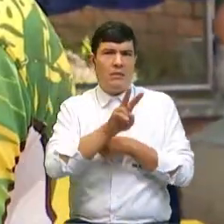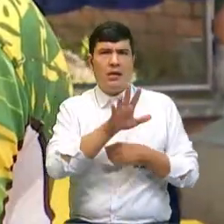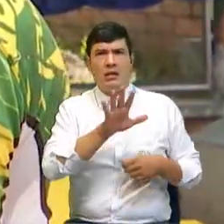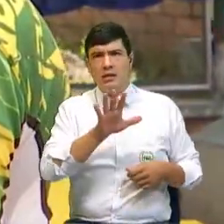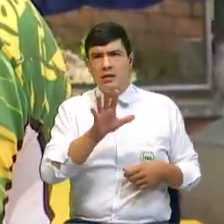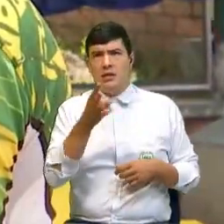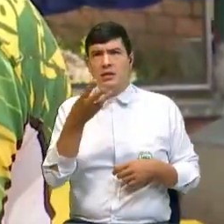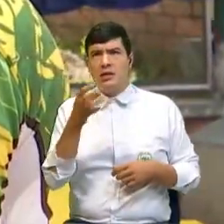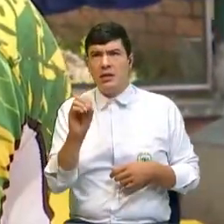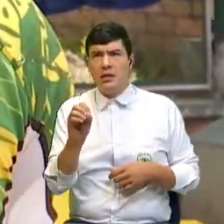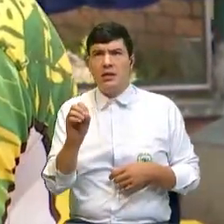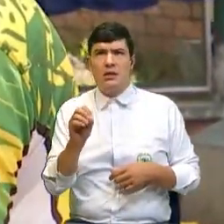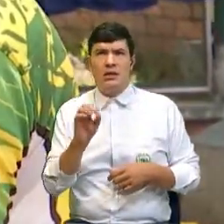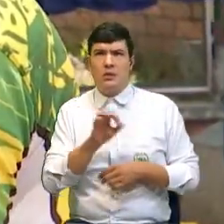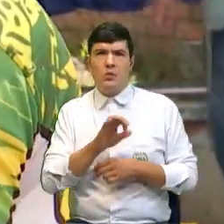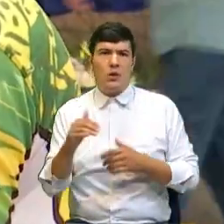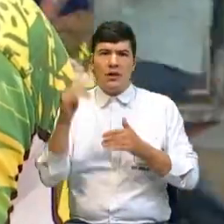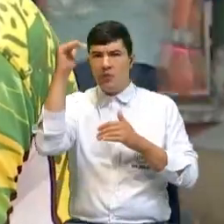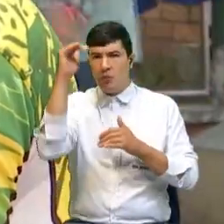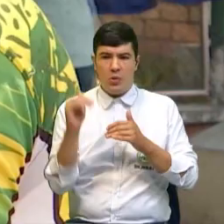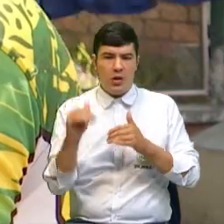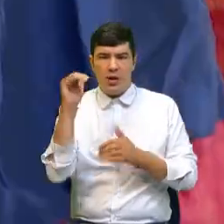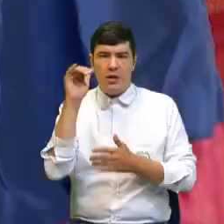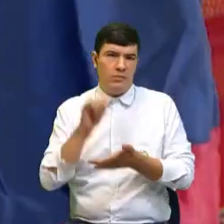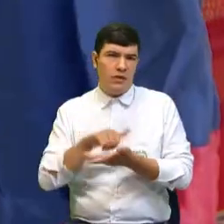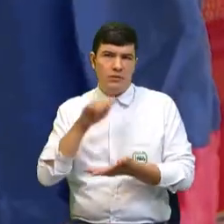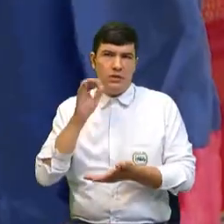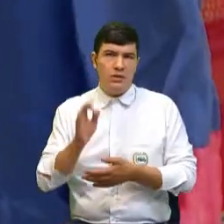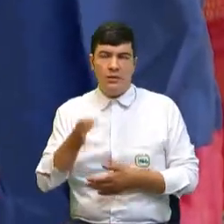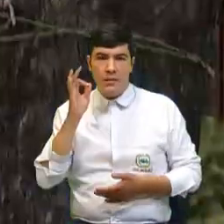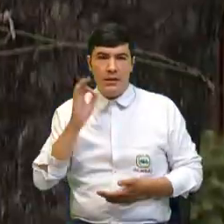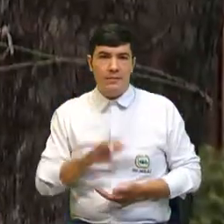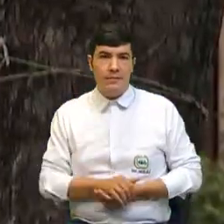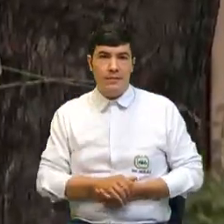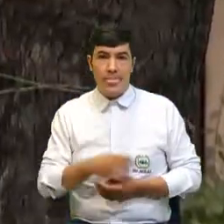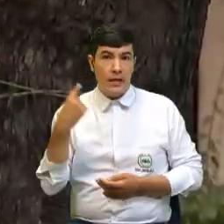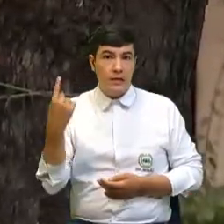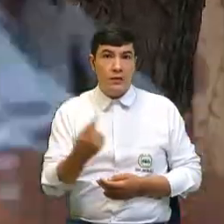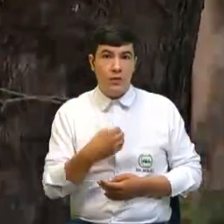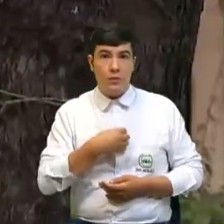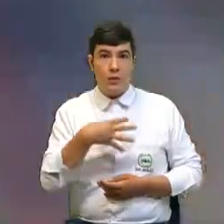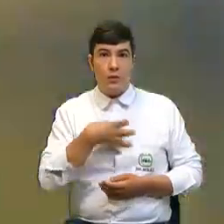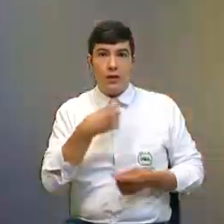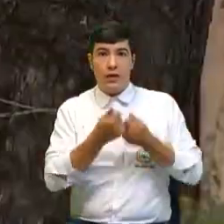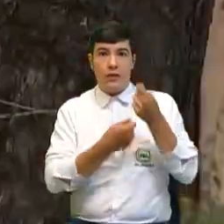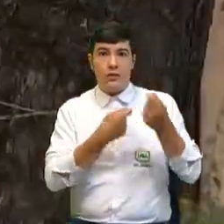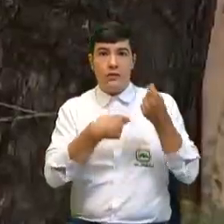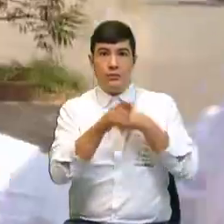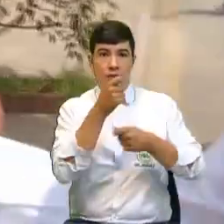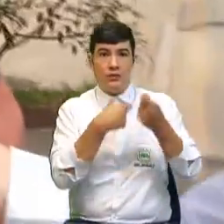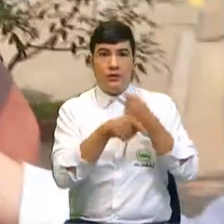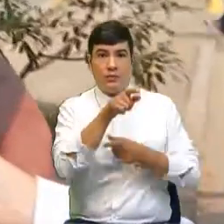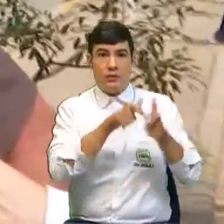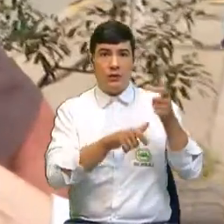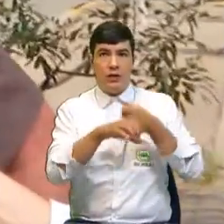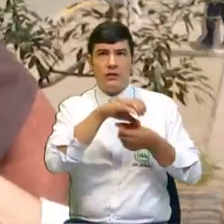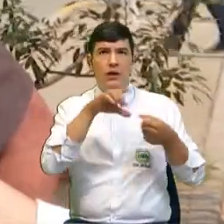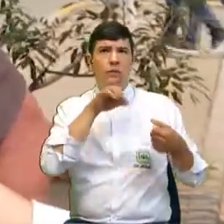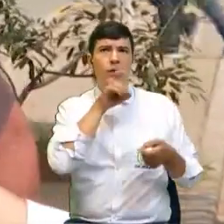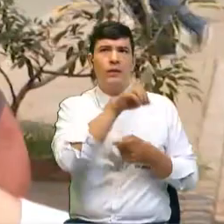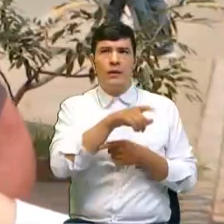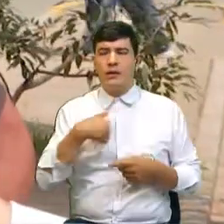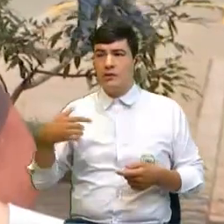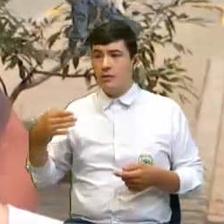30.000 lo que nunca sube ni baja de precios empresas y lo mismo pero no sólo esa oportunidad de negocio para los vendedores bumangueses venimos de